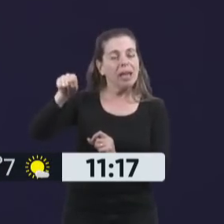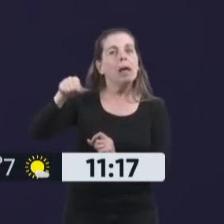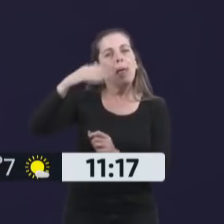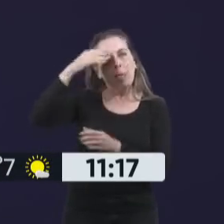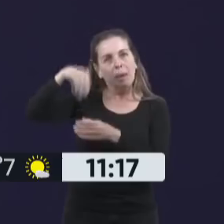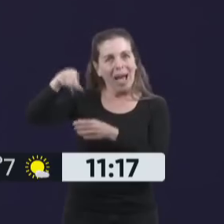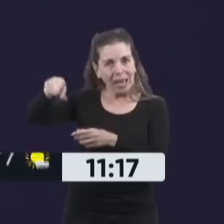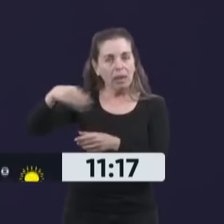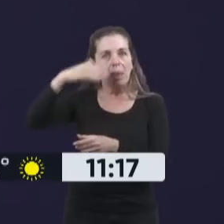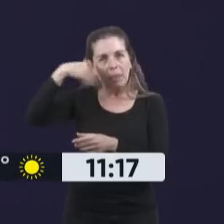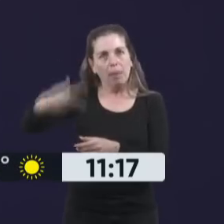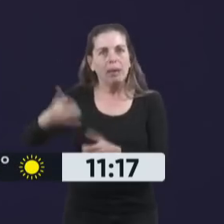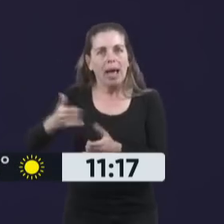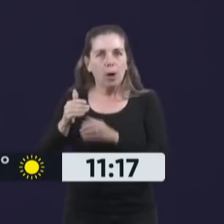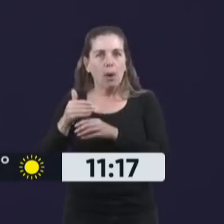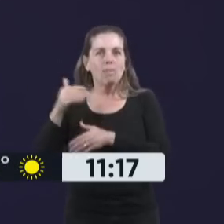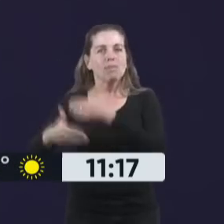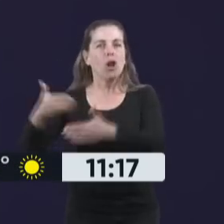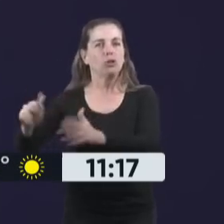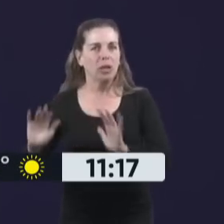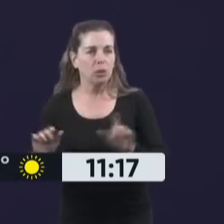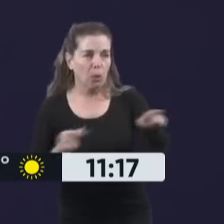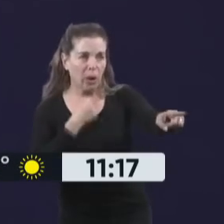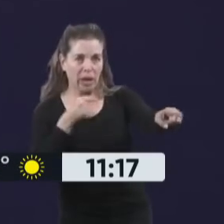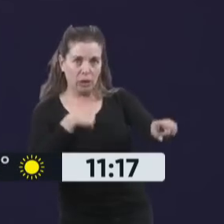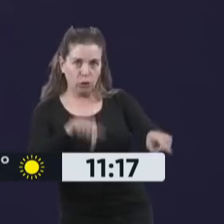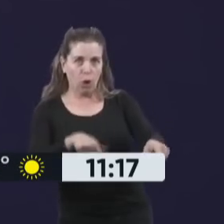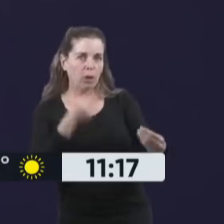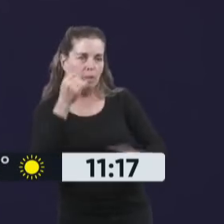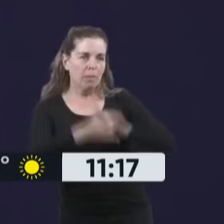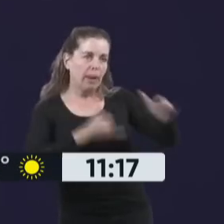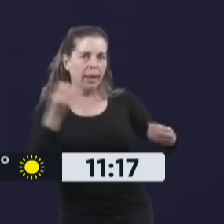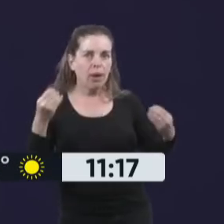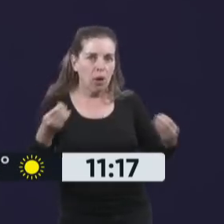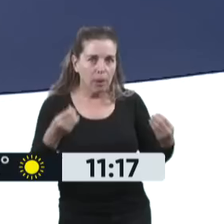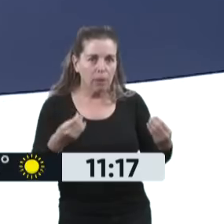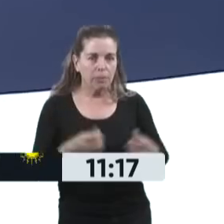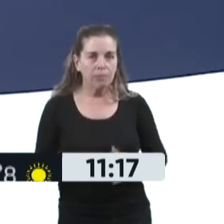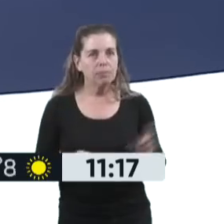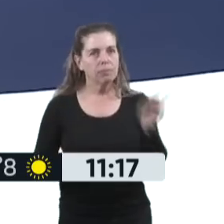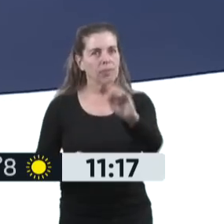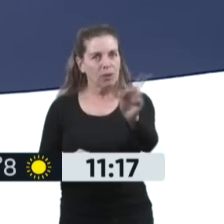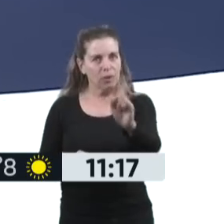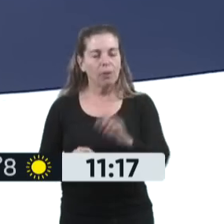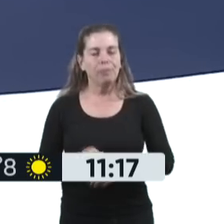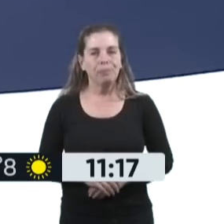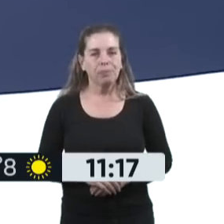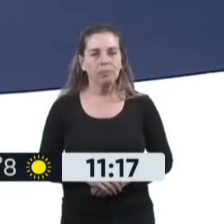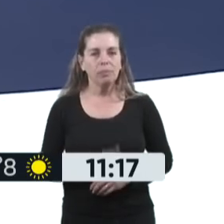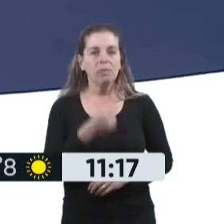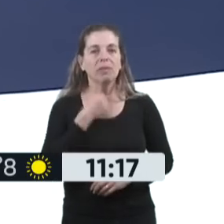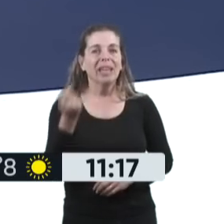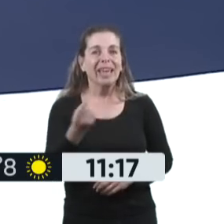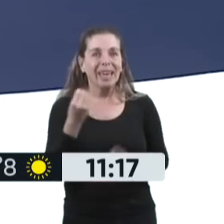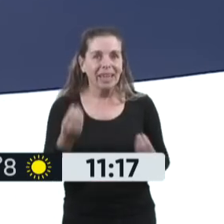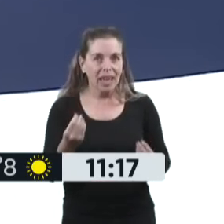guían. ¿O pretendés que yo te No, lo que transmita el pretendo manual de es que atención alguien- a la víctima? No, lo que pretendo